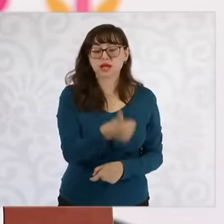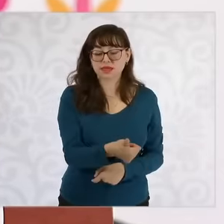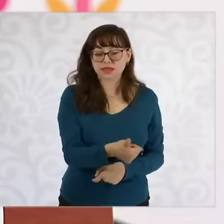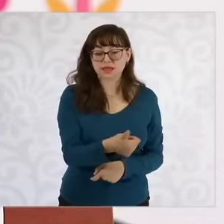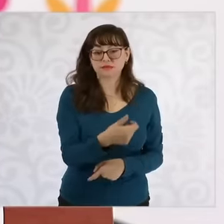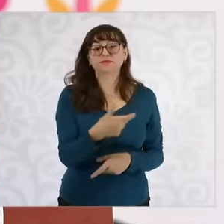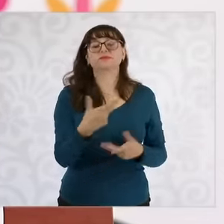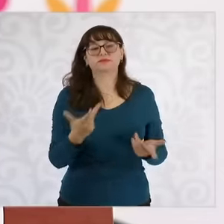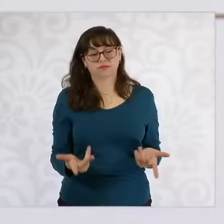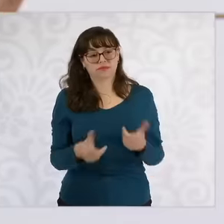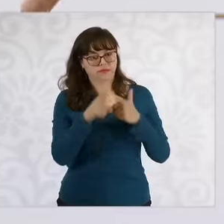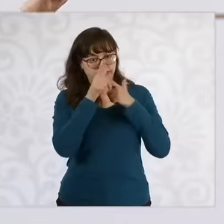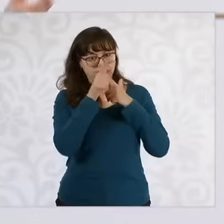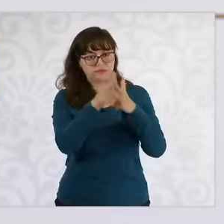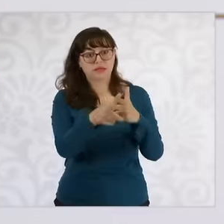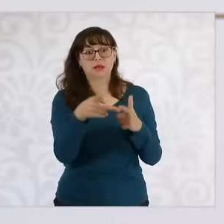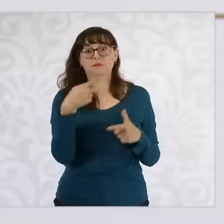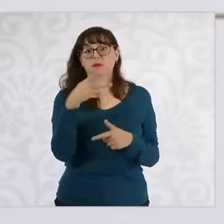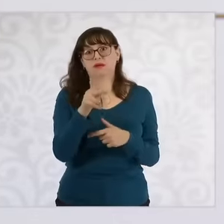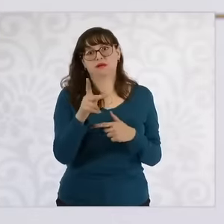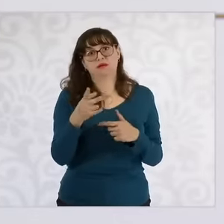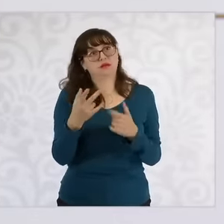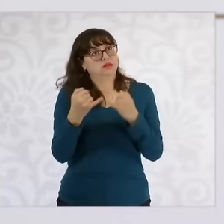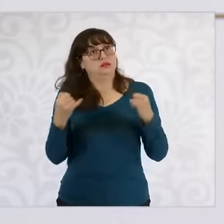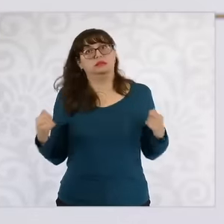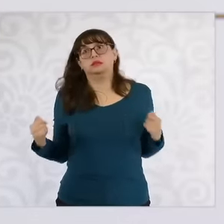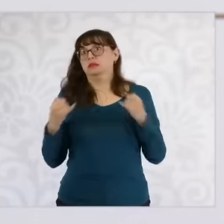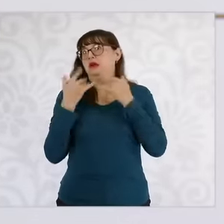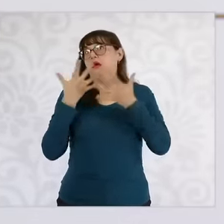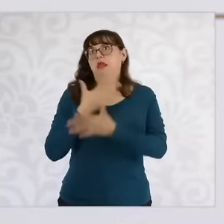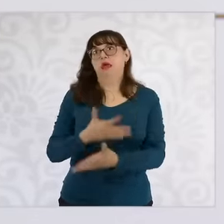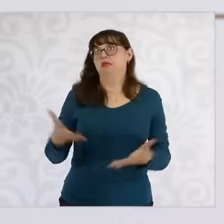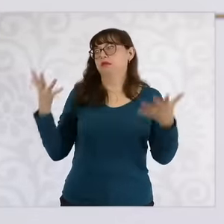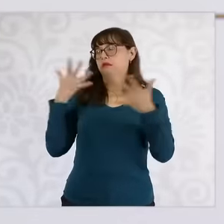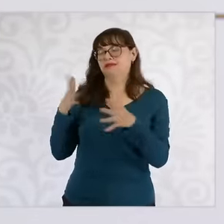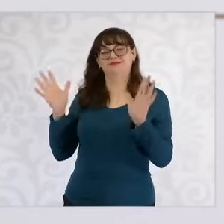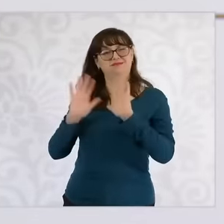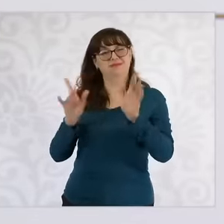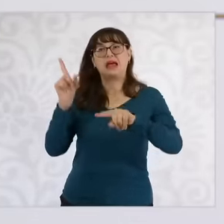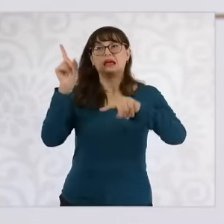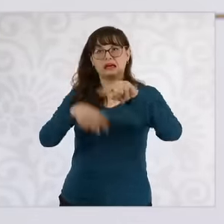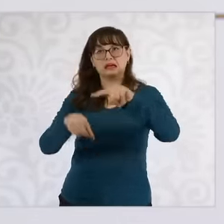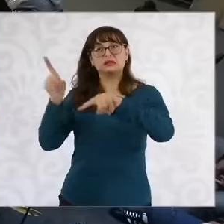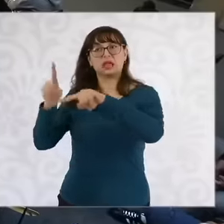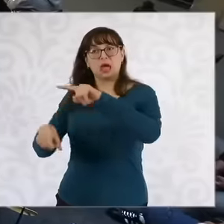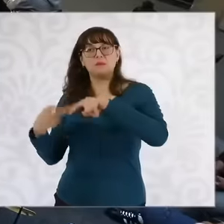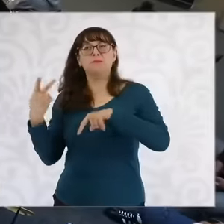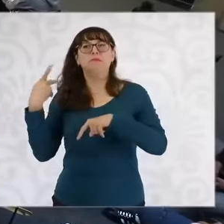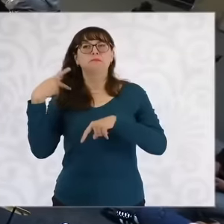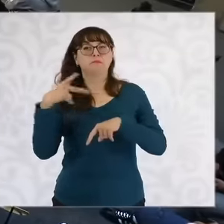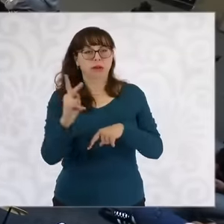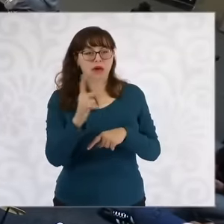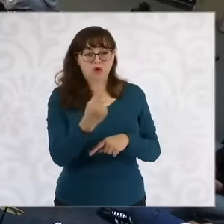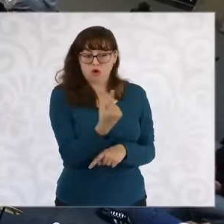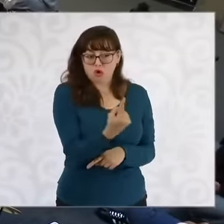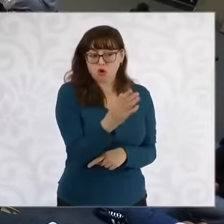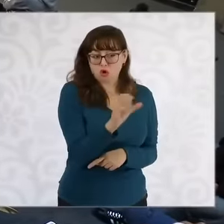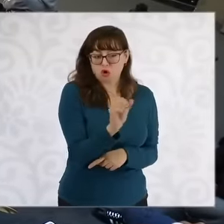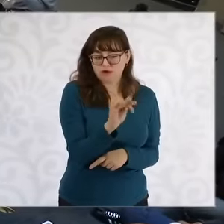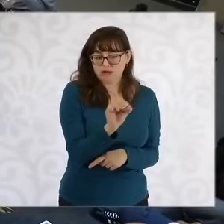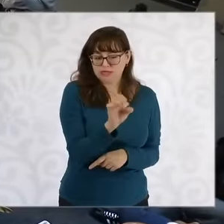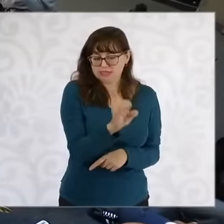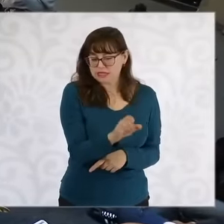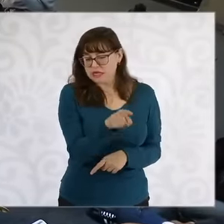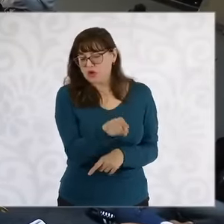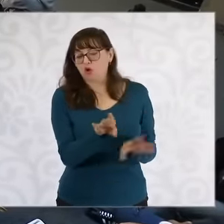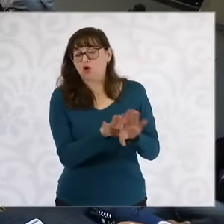pero que al mismo tiempo pues no tengamos estos organismos que se tienen ahora. Entonces está